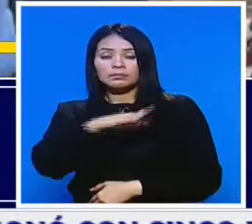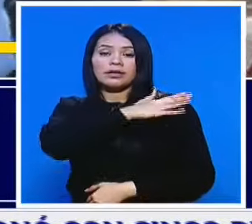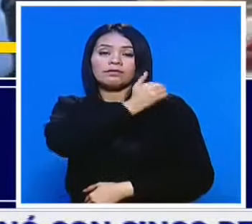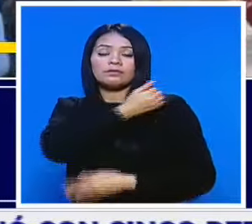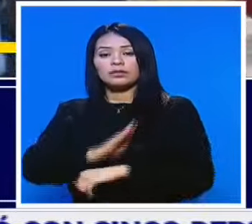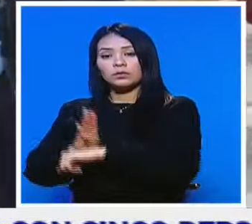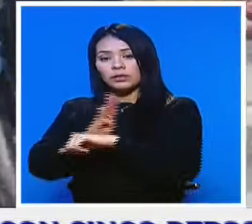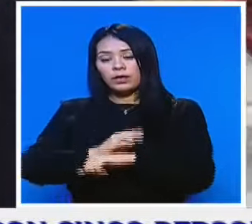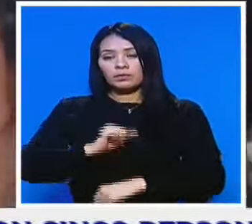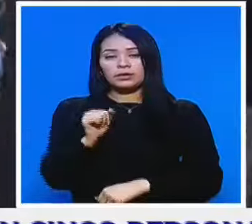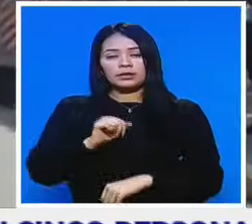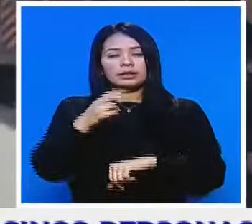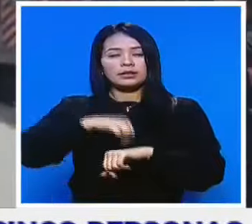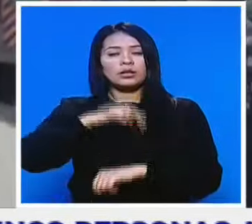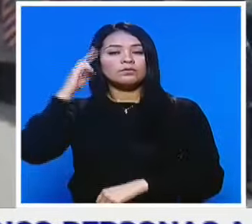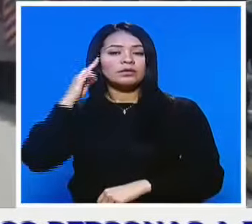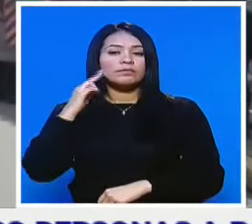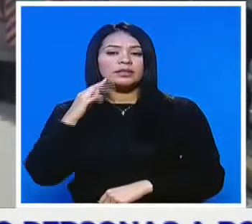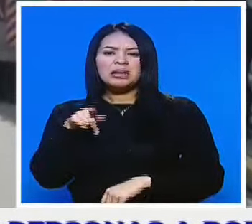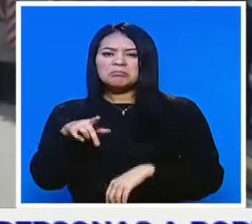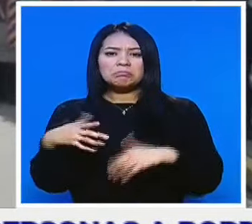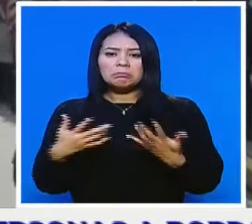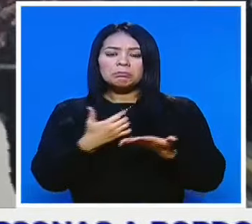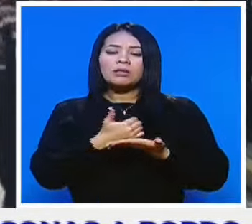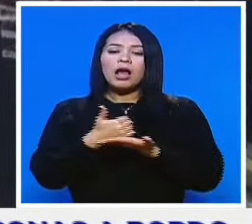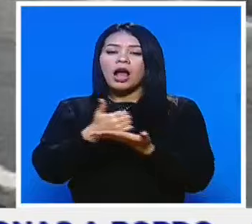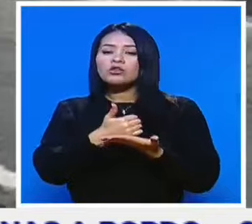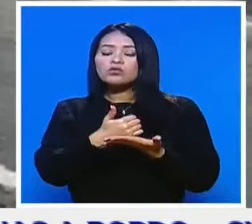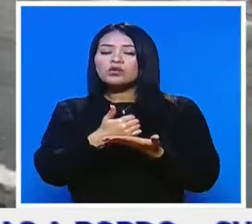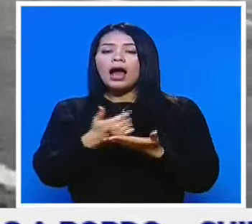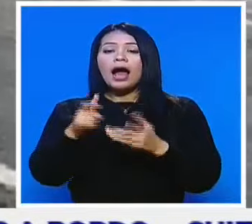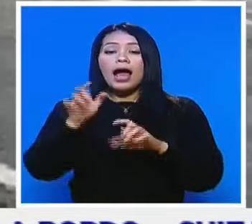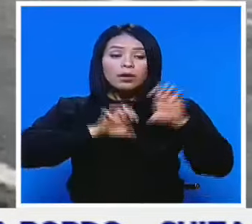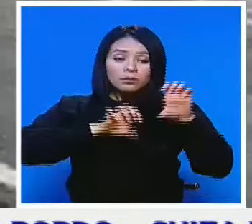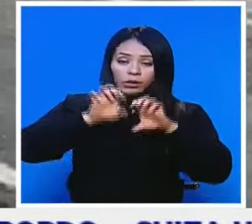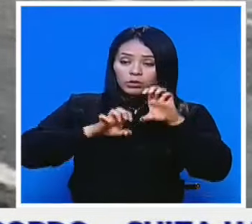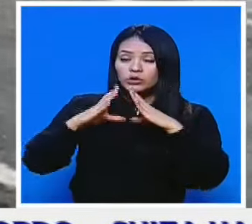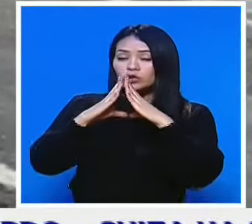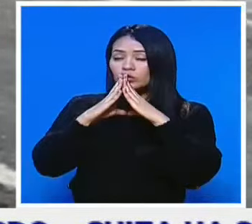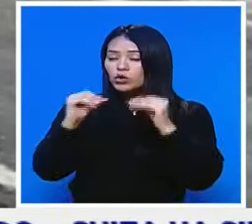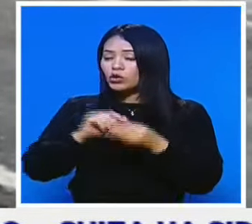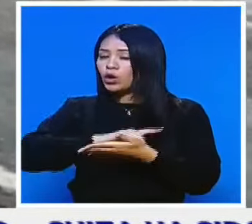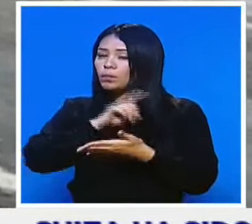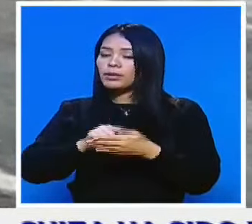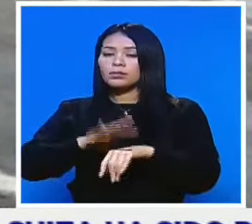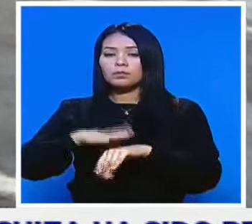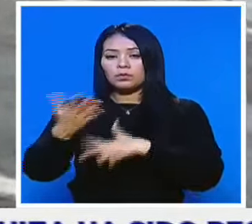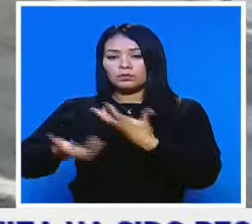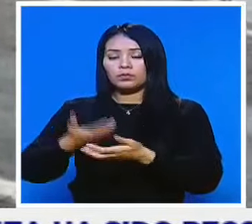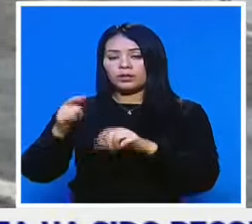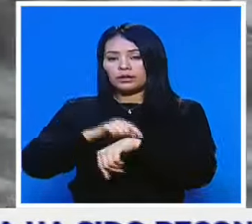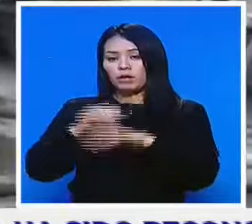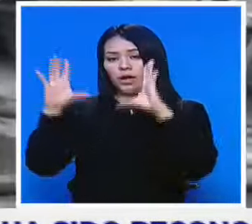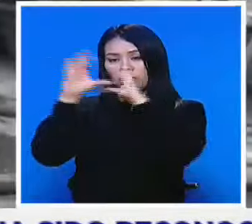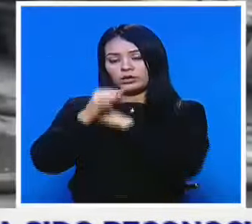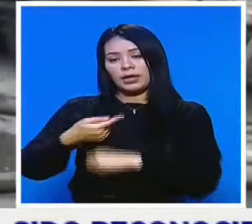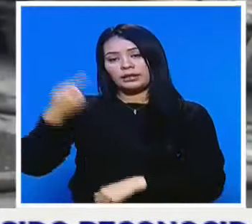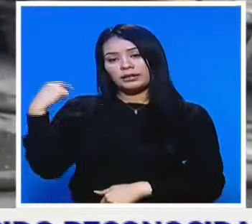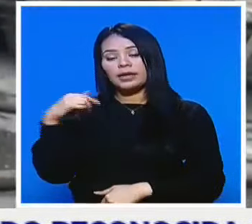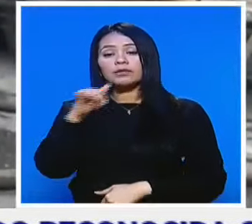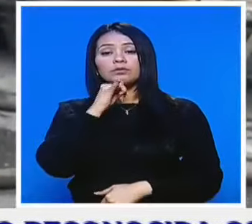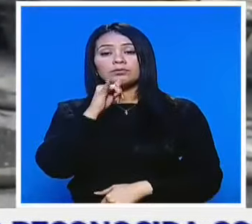de la Policía Nacional Bolivariana, custodiando el alrededor de donde fue esta afectación producto de las llamas que se registraron en horas de la noche. Es toda la